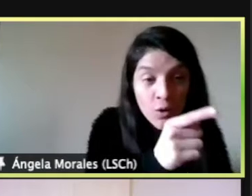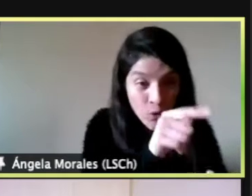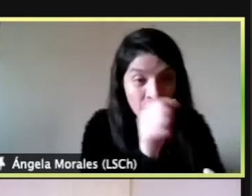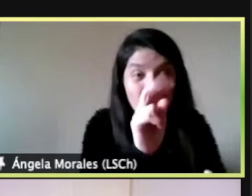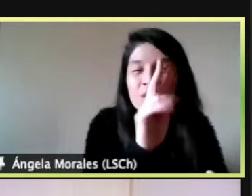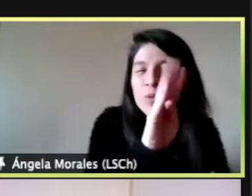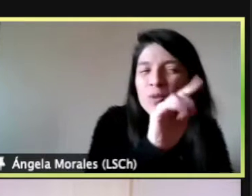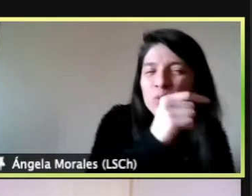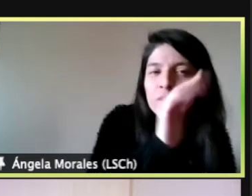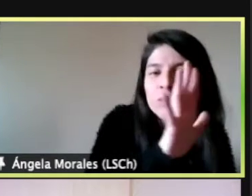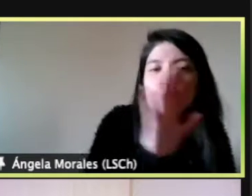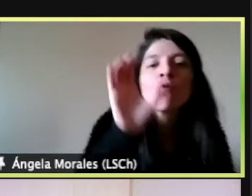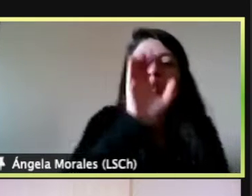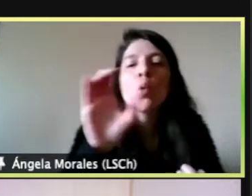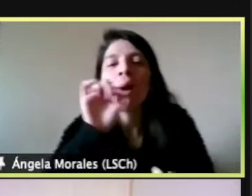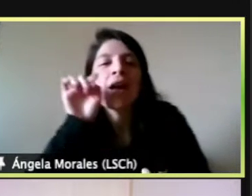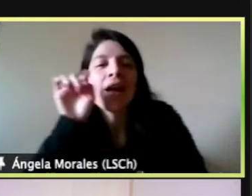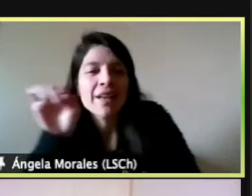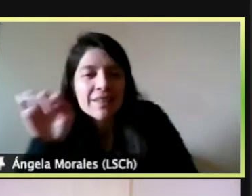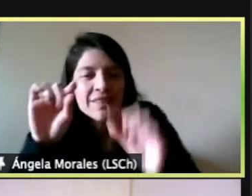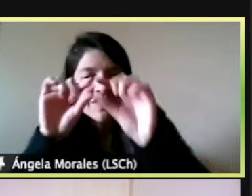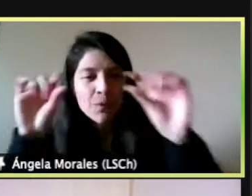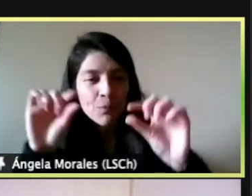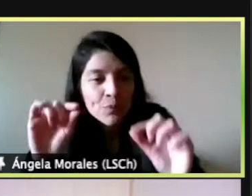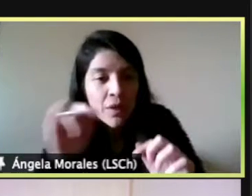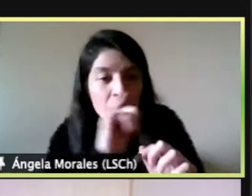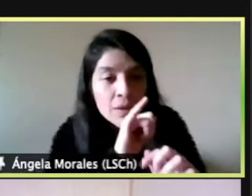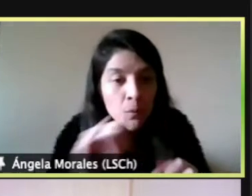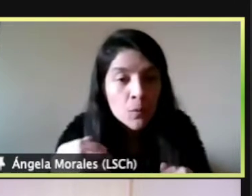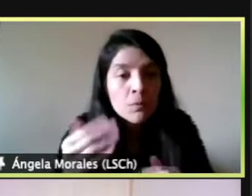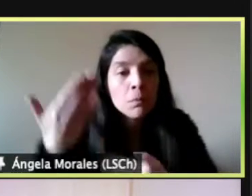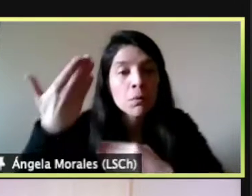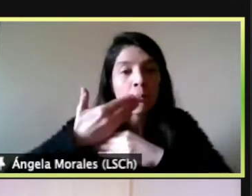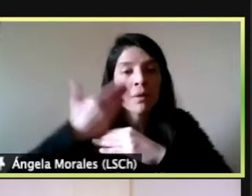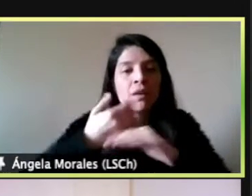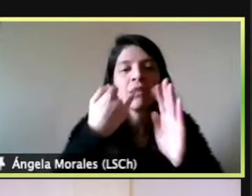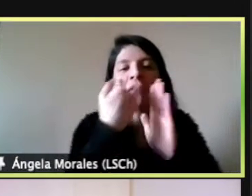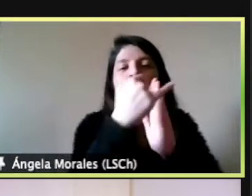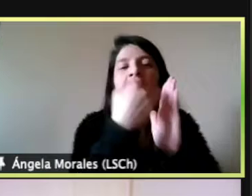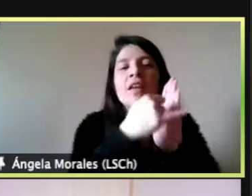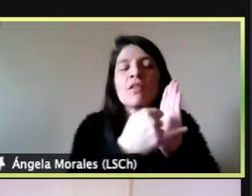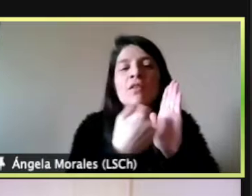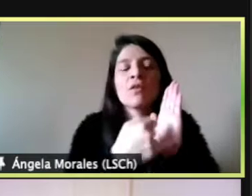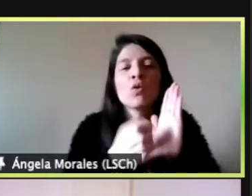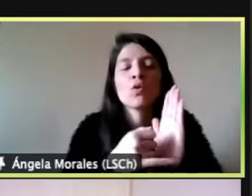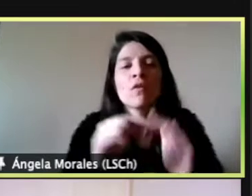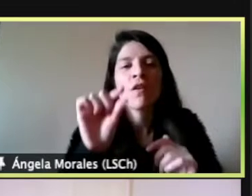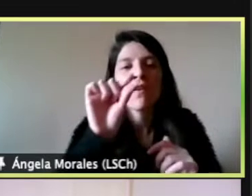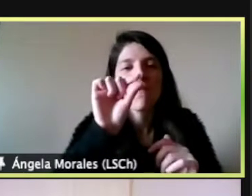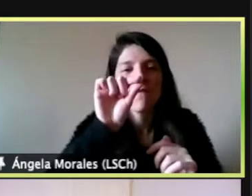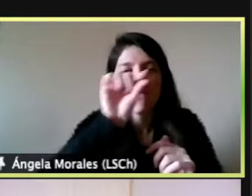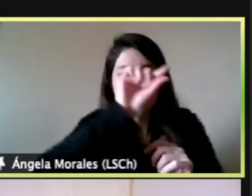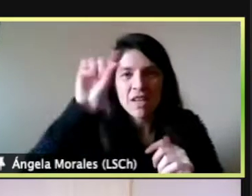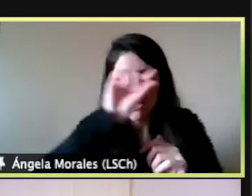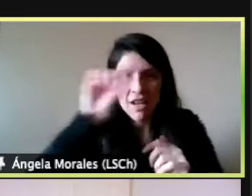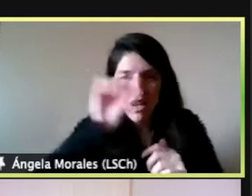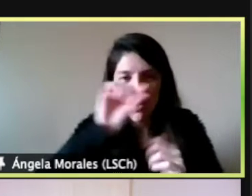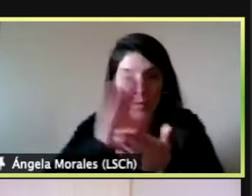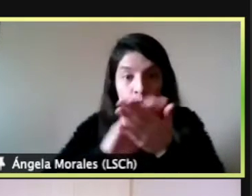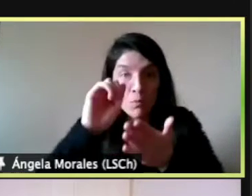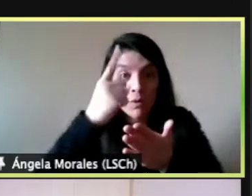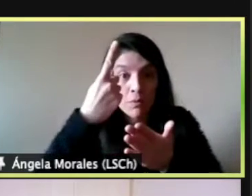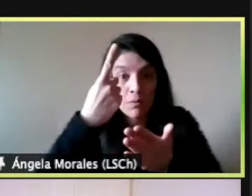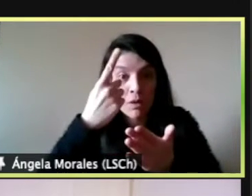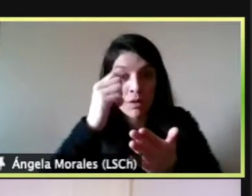pedir un indicador de filas. Acá el indicador de filas es súper fácil porque me dice que esta fila, la primera es la fila 1 y